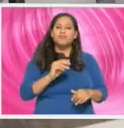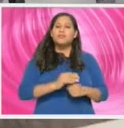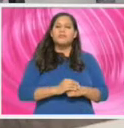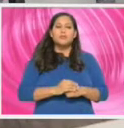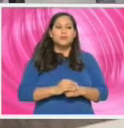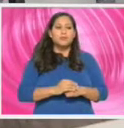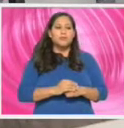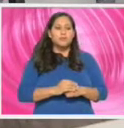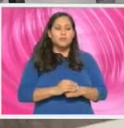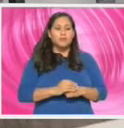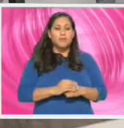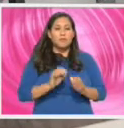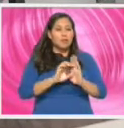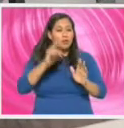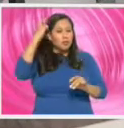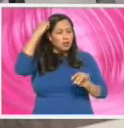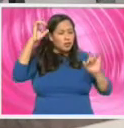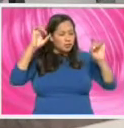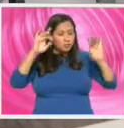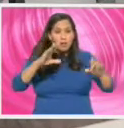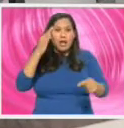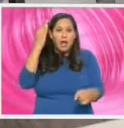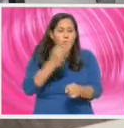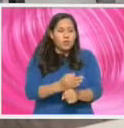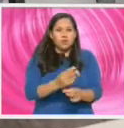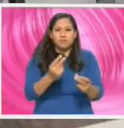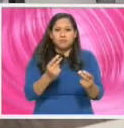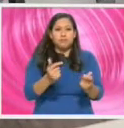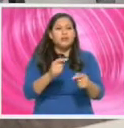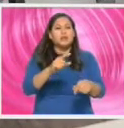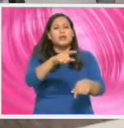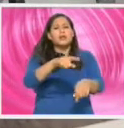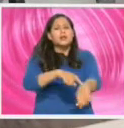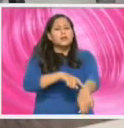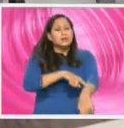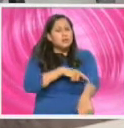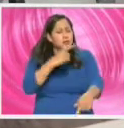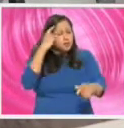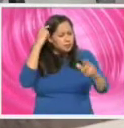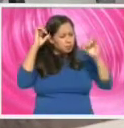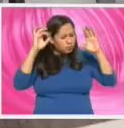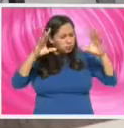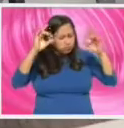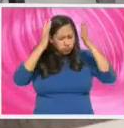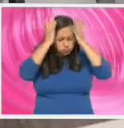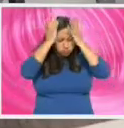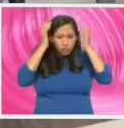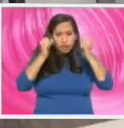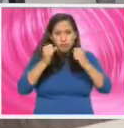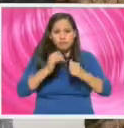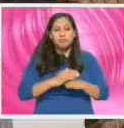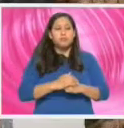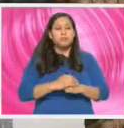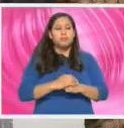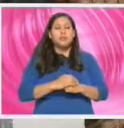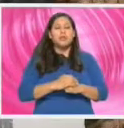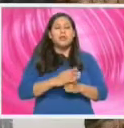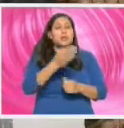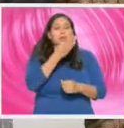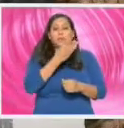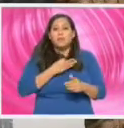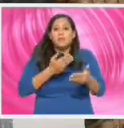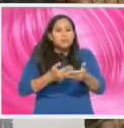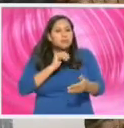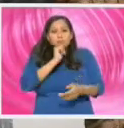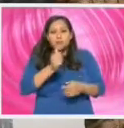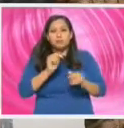ejemplo me da migraña y es ahorita en este momento y el dolor es muy intenso. Ya que estamos en esa no me podría fase, avisar. O cuando